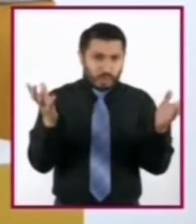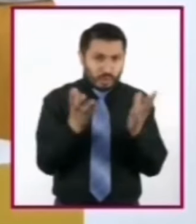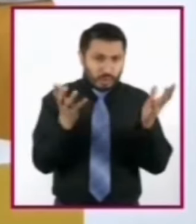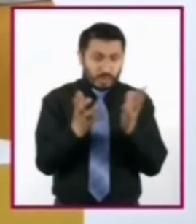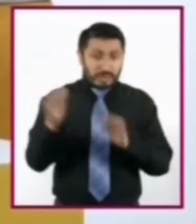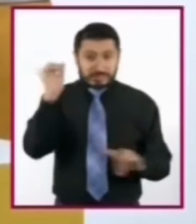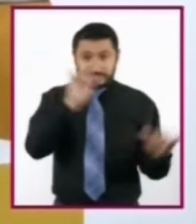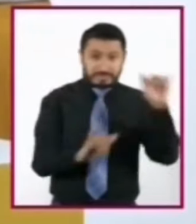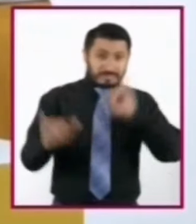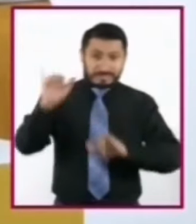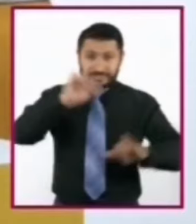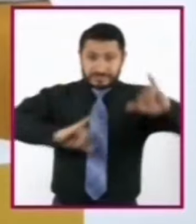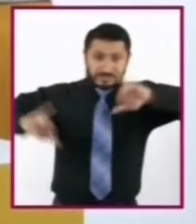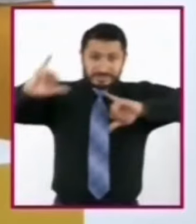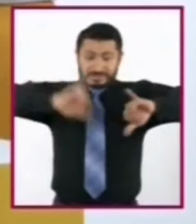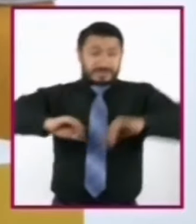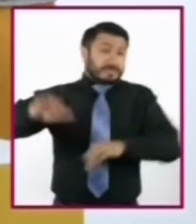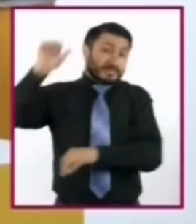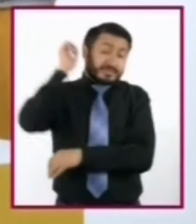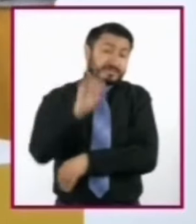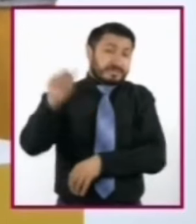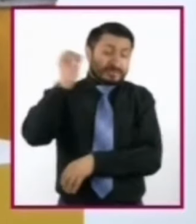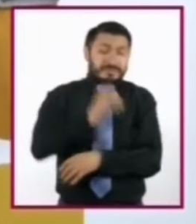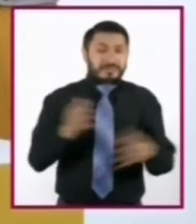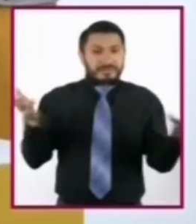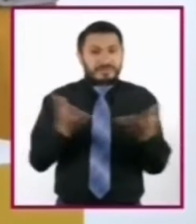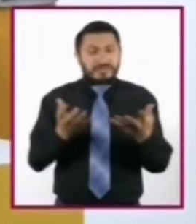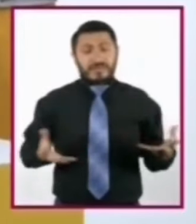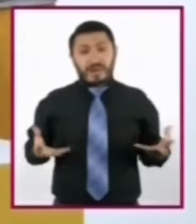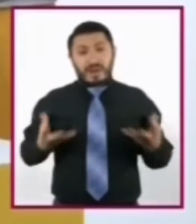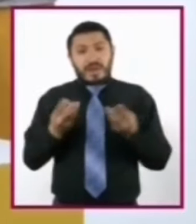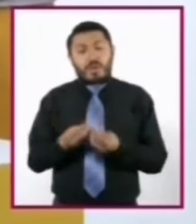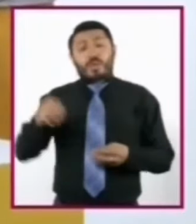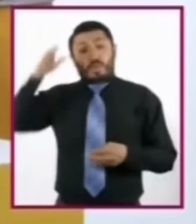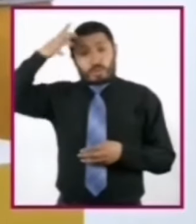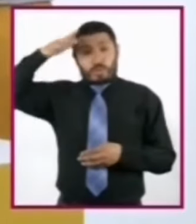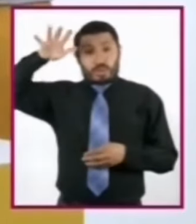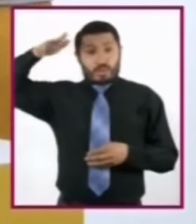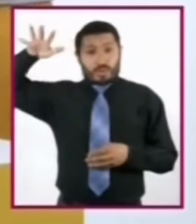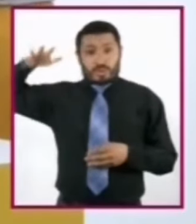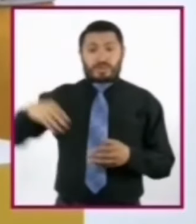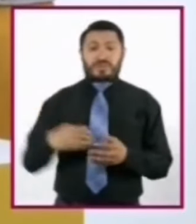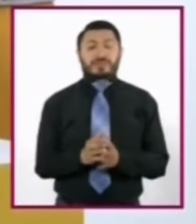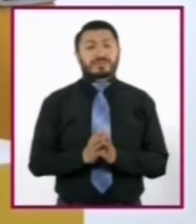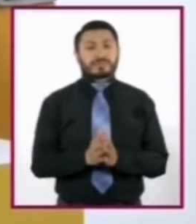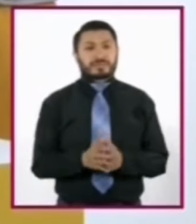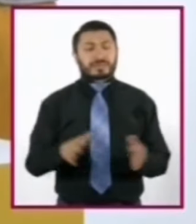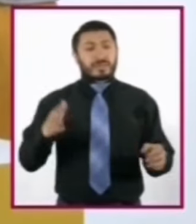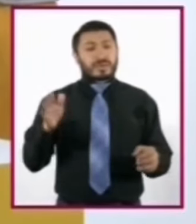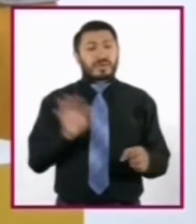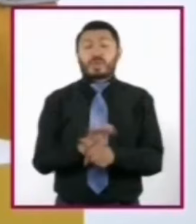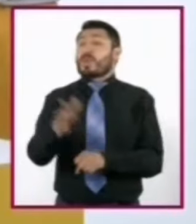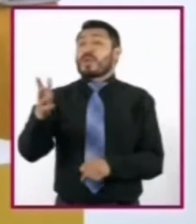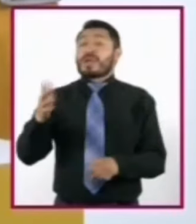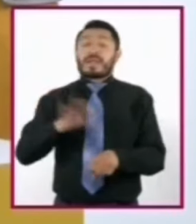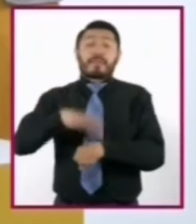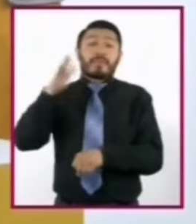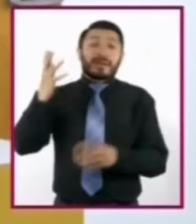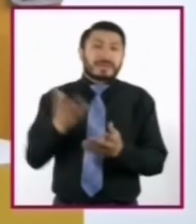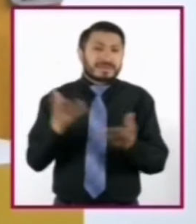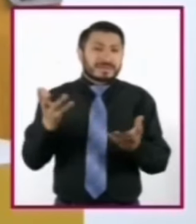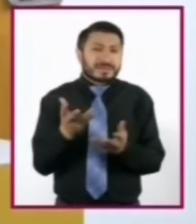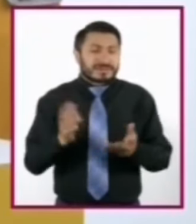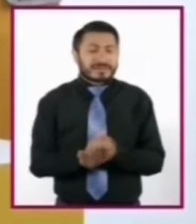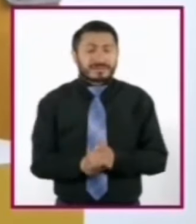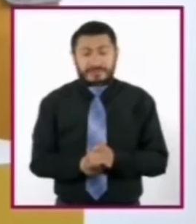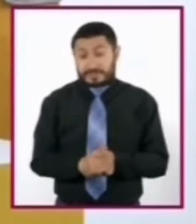los experimentos. Siempre realícenlos en compañía de un adulto. ¿Qué más tenemos que hacer, maestra?